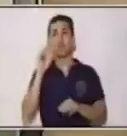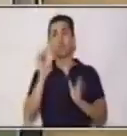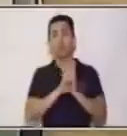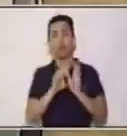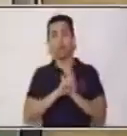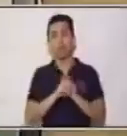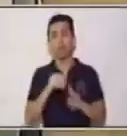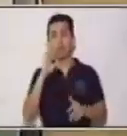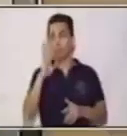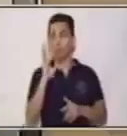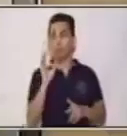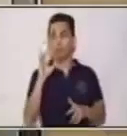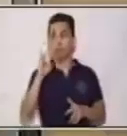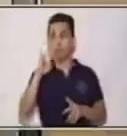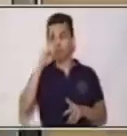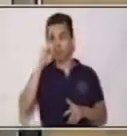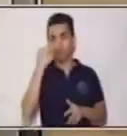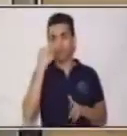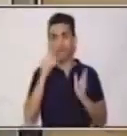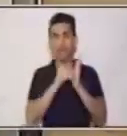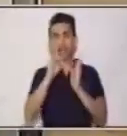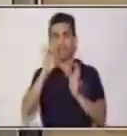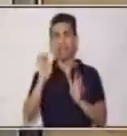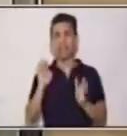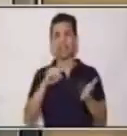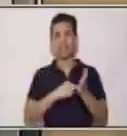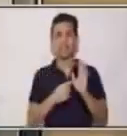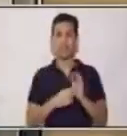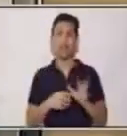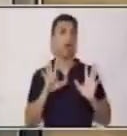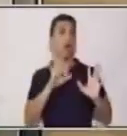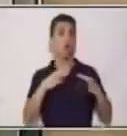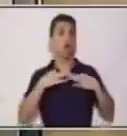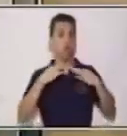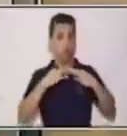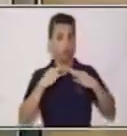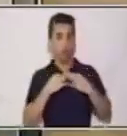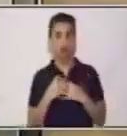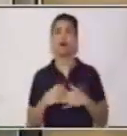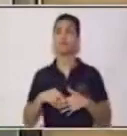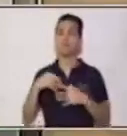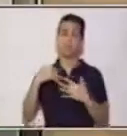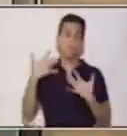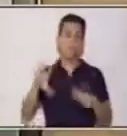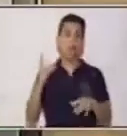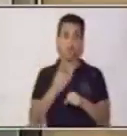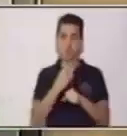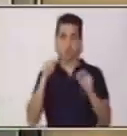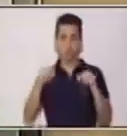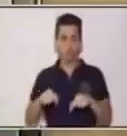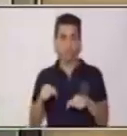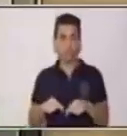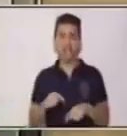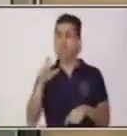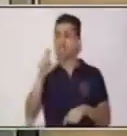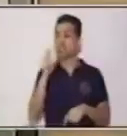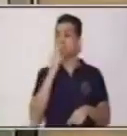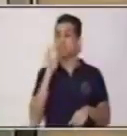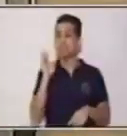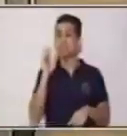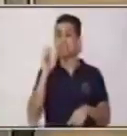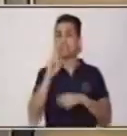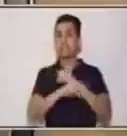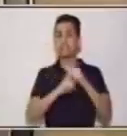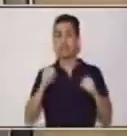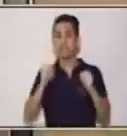pues corresponde a una tienda de ropa, la palabra chef, que es un cocinero, y el carnet, que es una identificación, son palabras